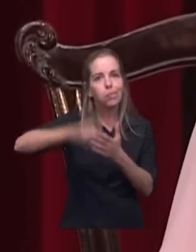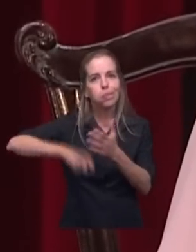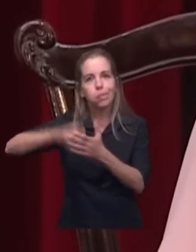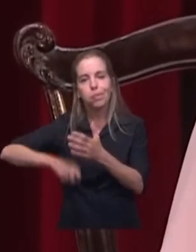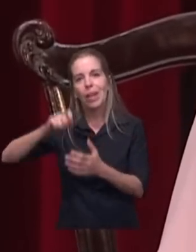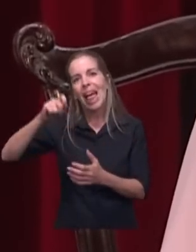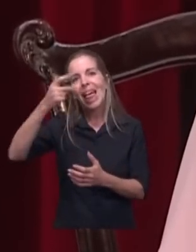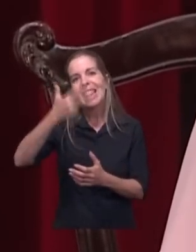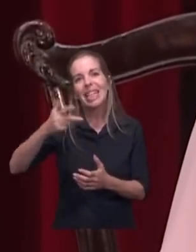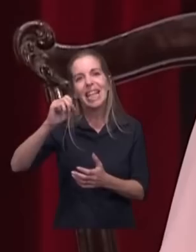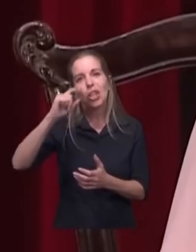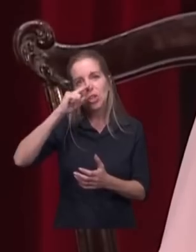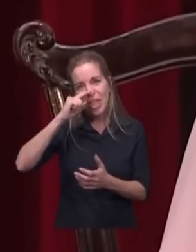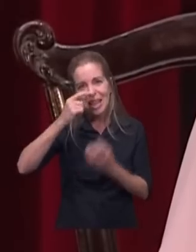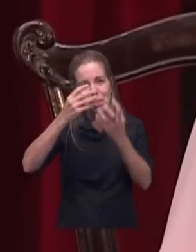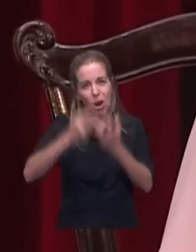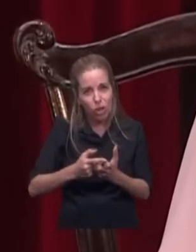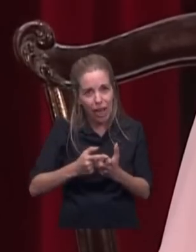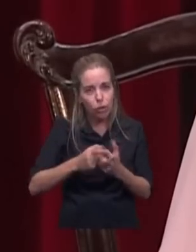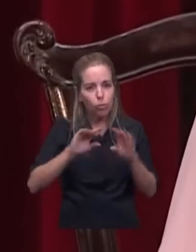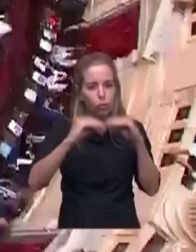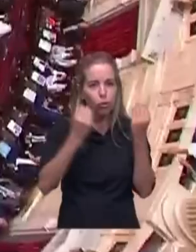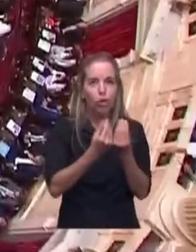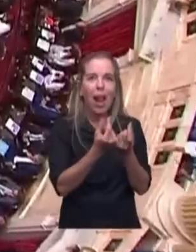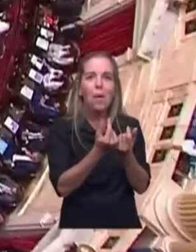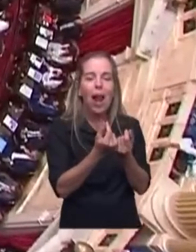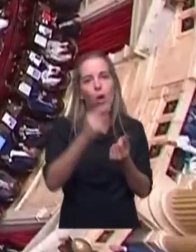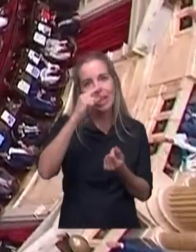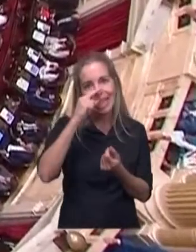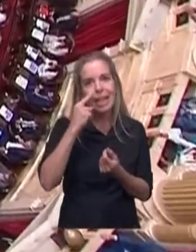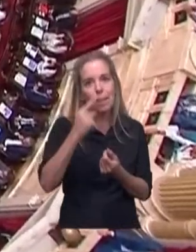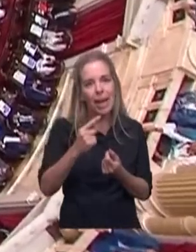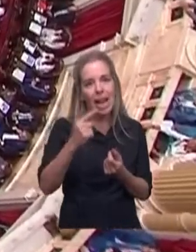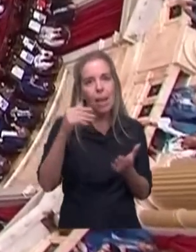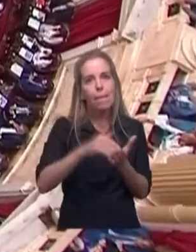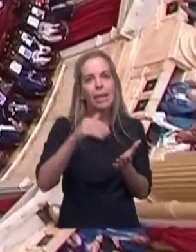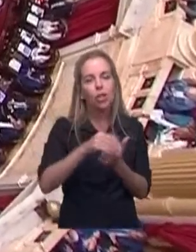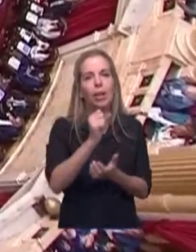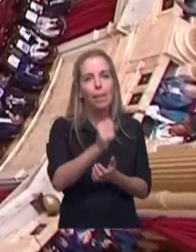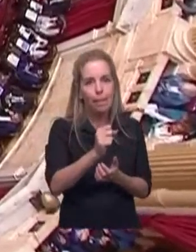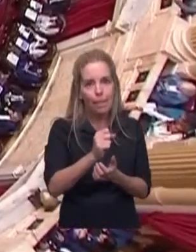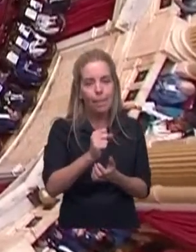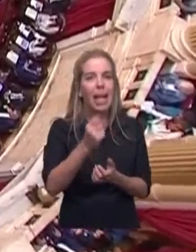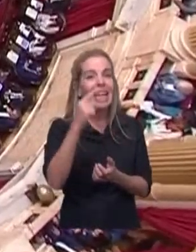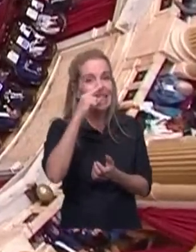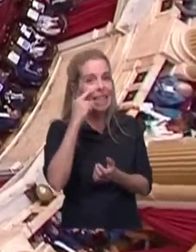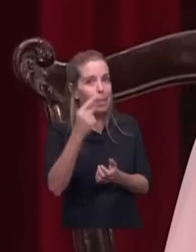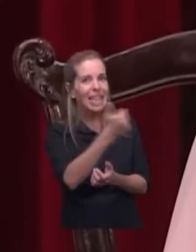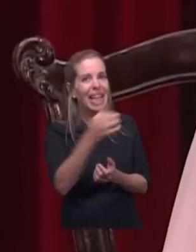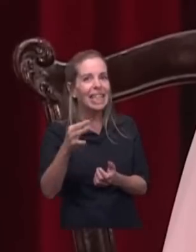307 proyectos por un valor total de 7.000 millones de pesos, 7.600 millones de